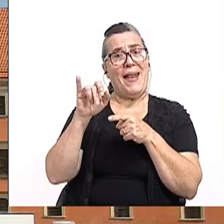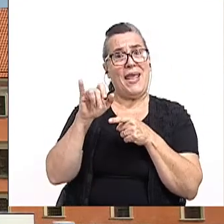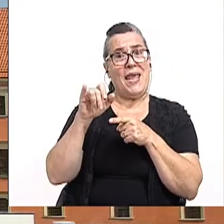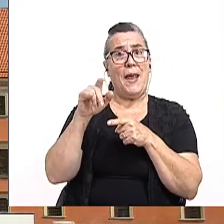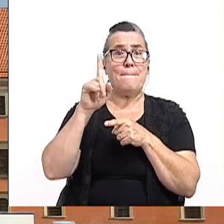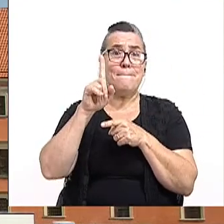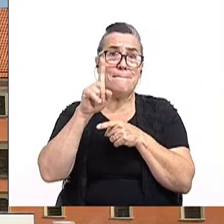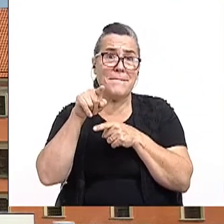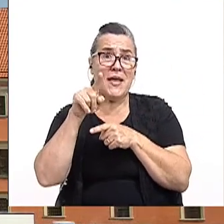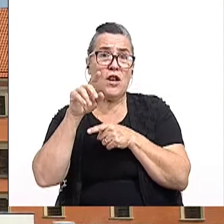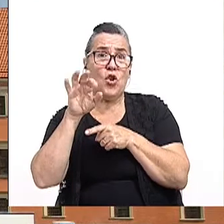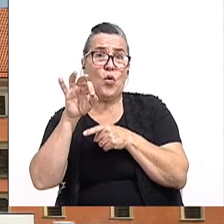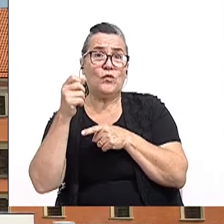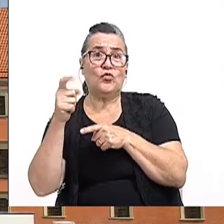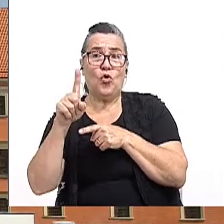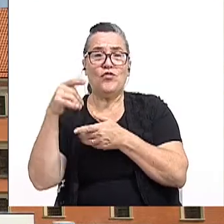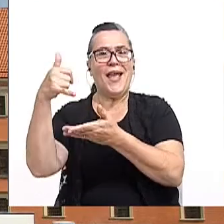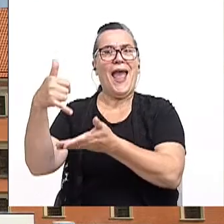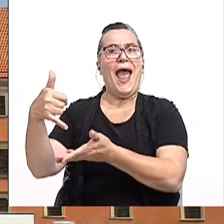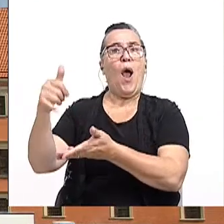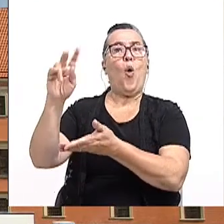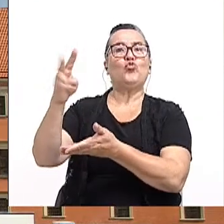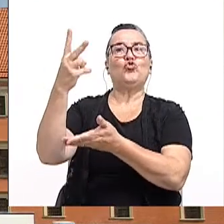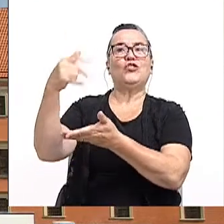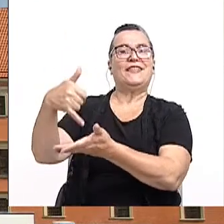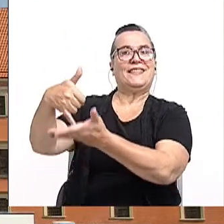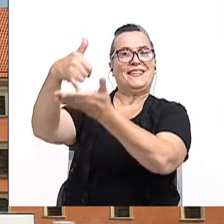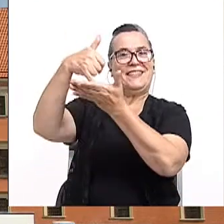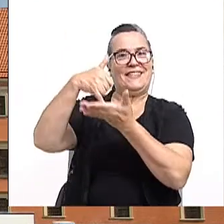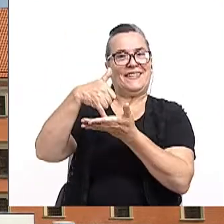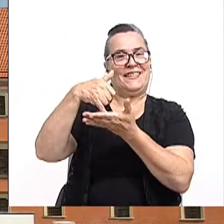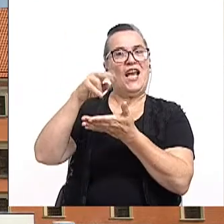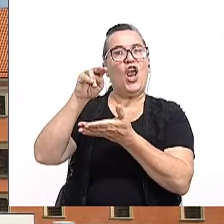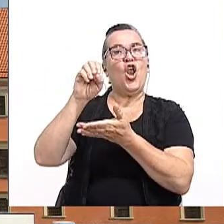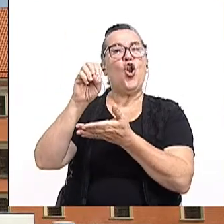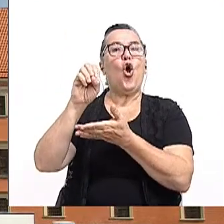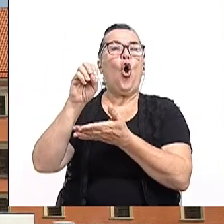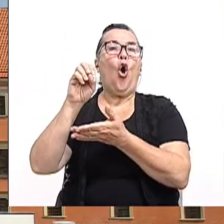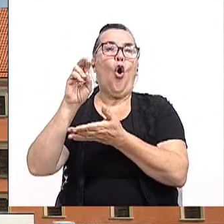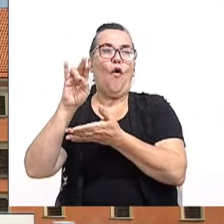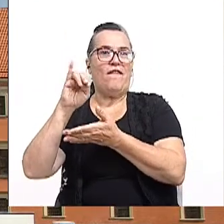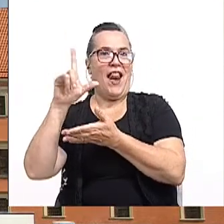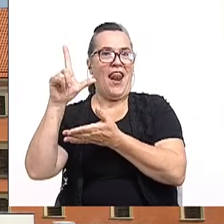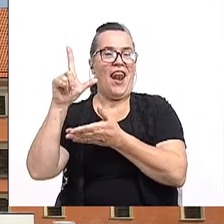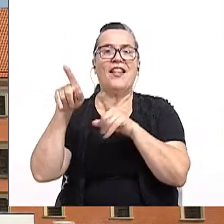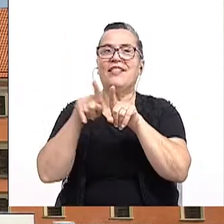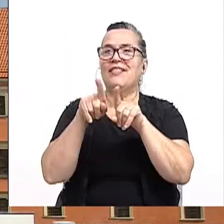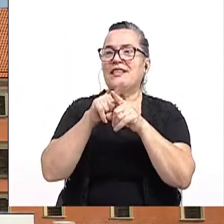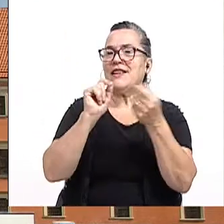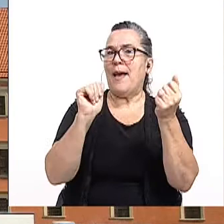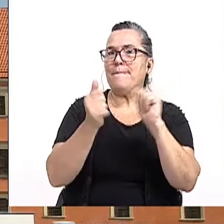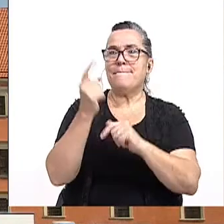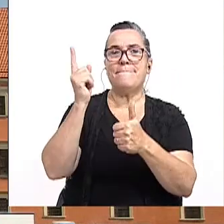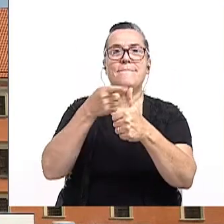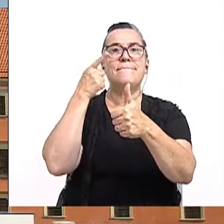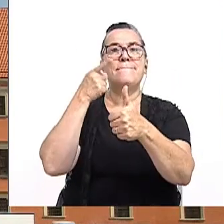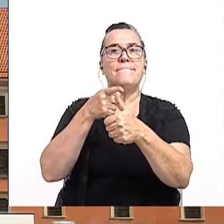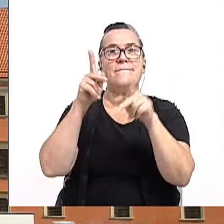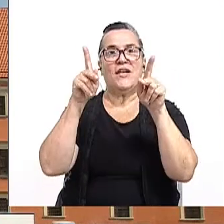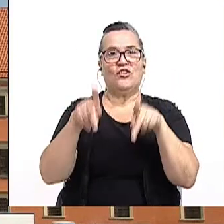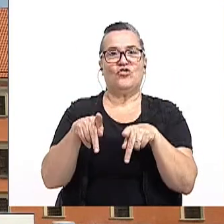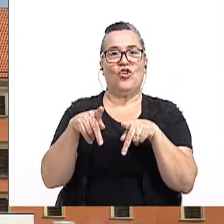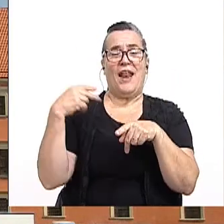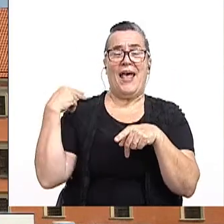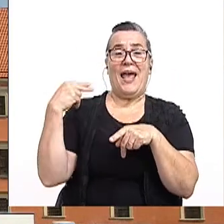año 1911 recibe un segundo premio Nobel, convirtiéndose también en la primera persona de